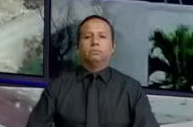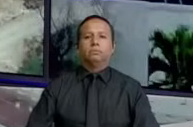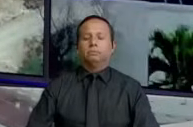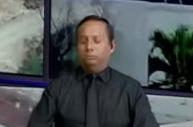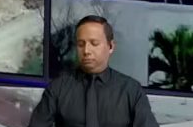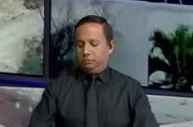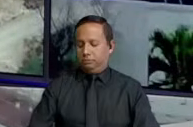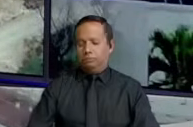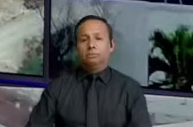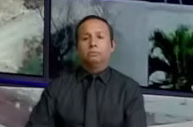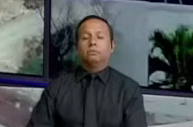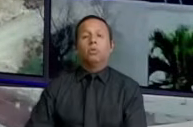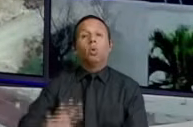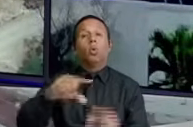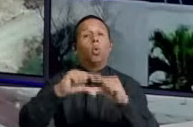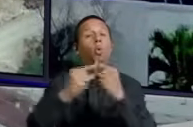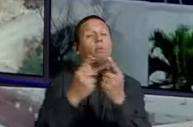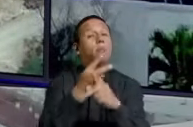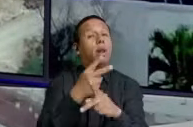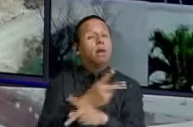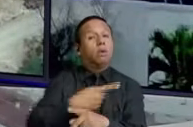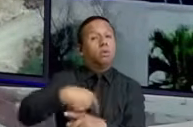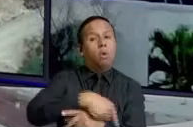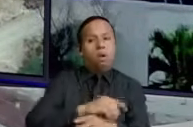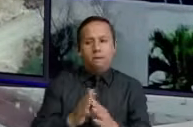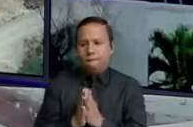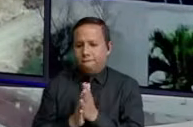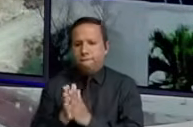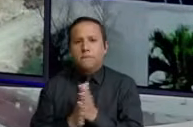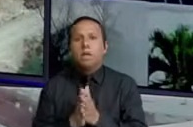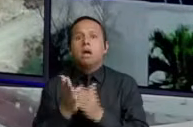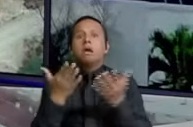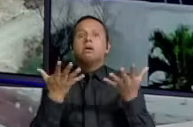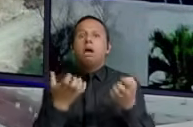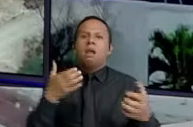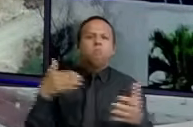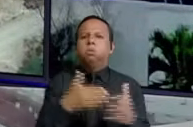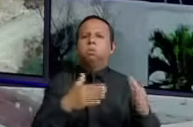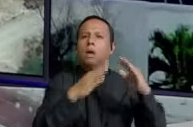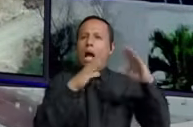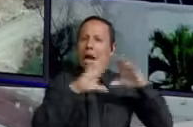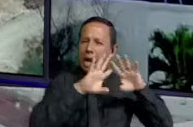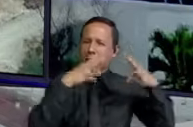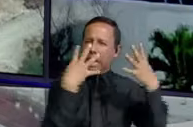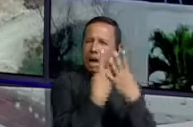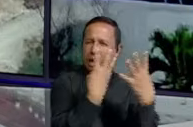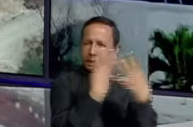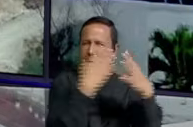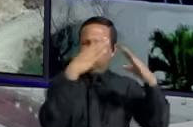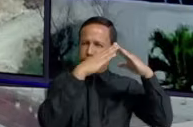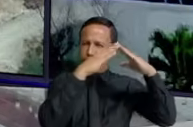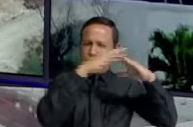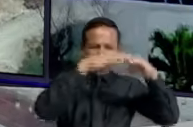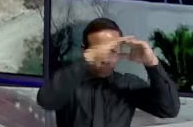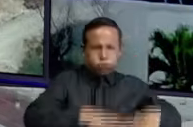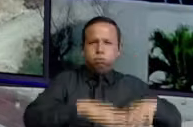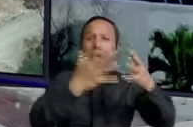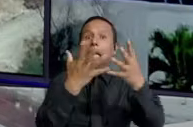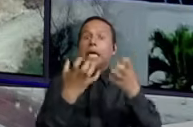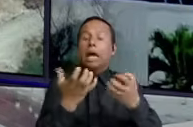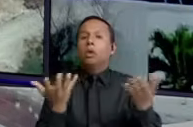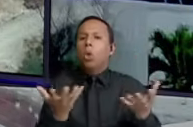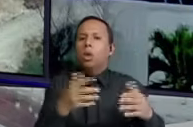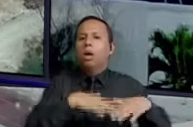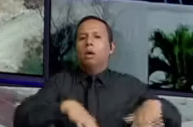grupos de delincuencia organizada intentaron destruir el techo de la cárcel de máxima seguridad la roca en Guayaquil con un